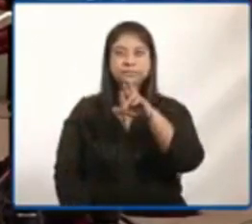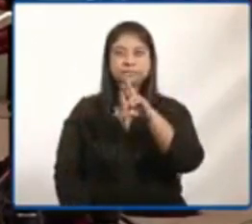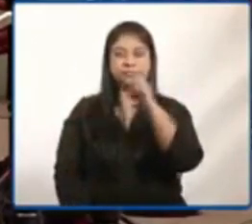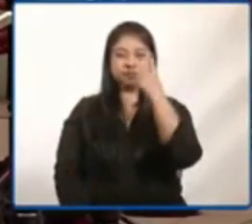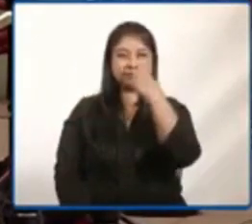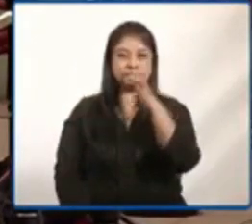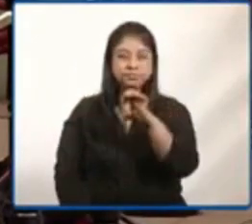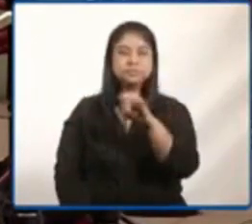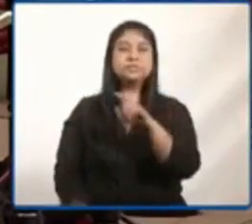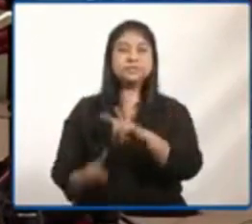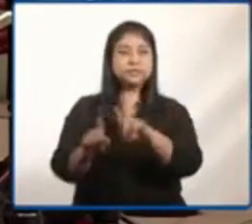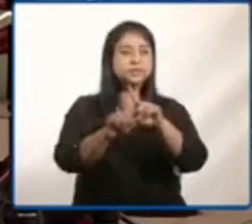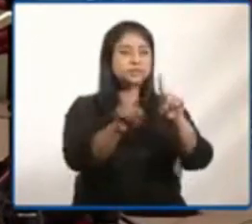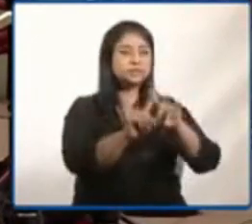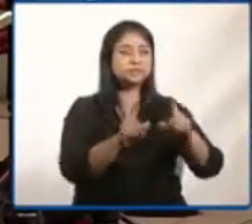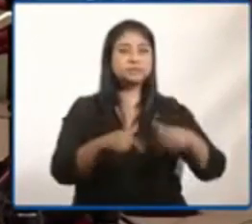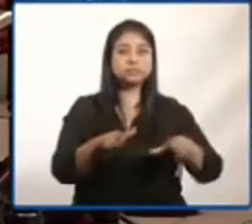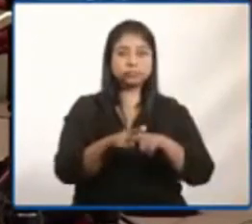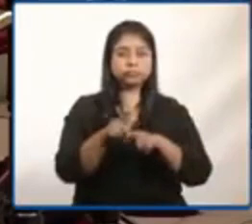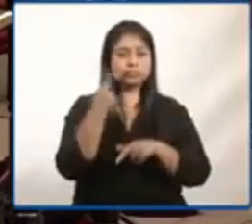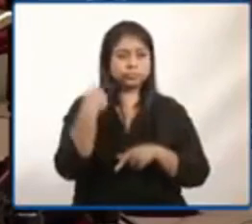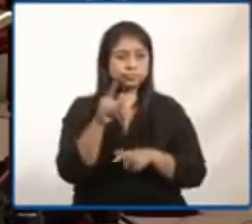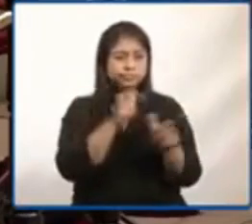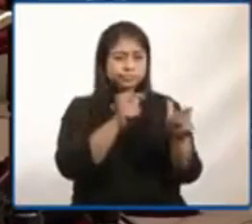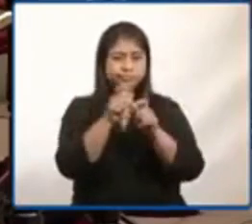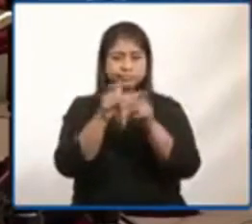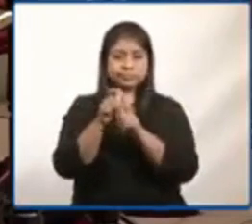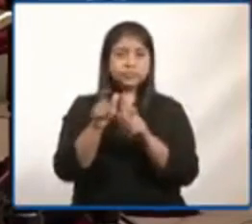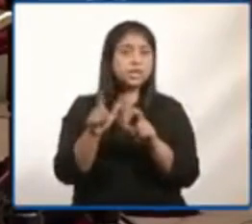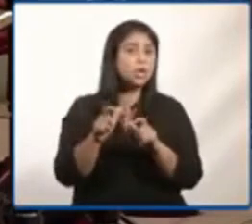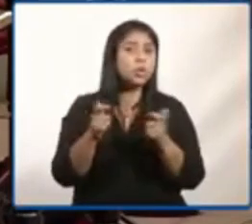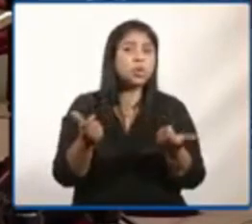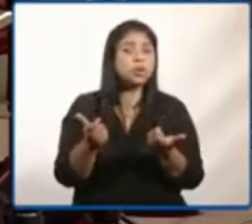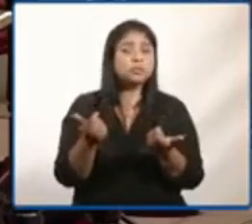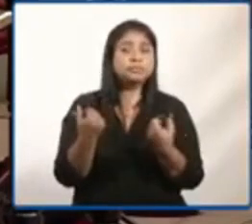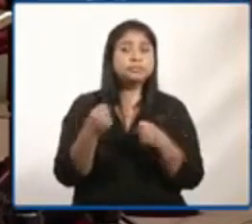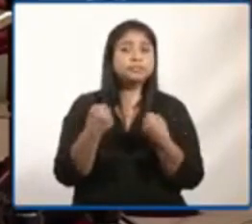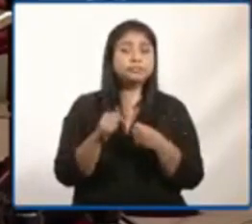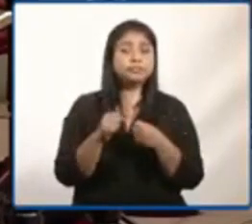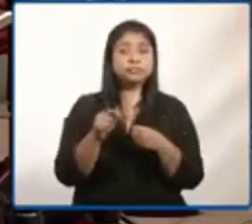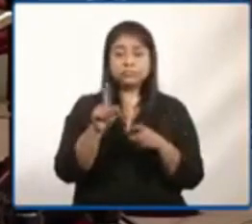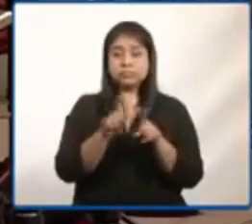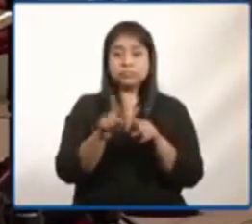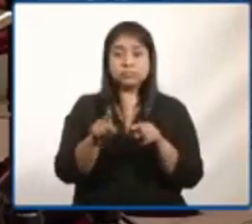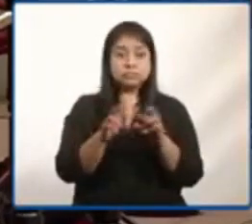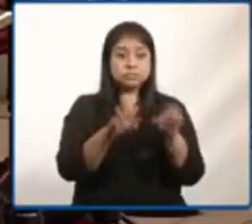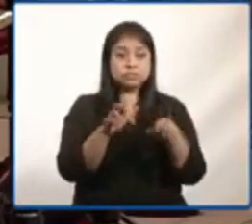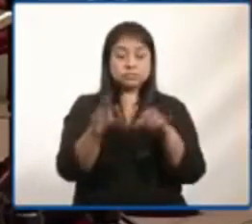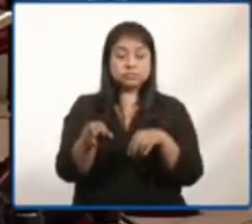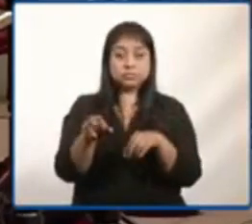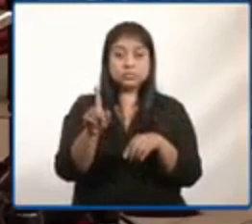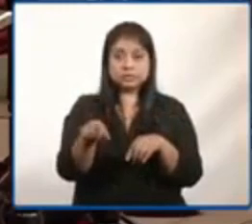para realizar este monitoreo. ¿Cómo van a hacer, por ejemplo, con el personal para establecer que en